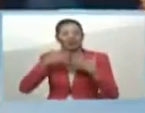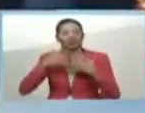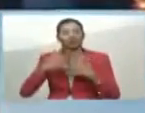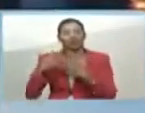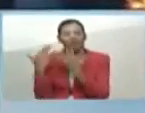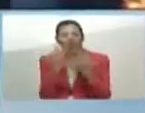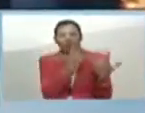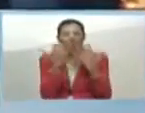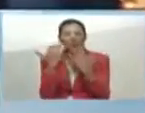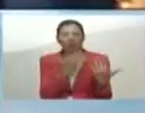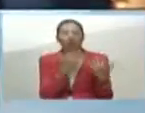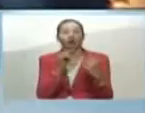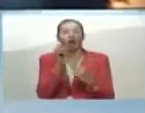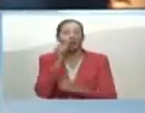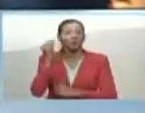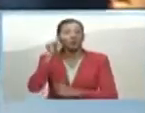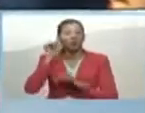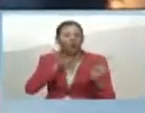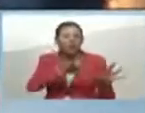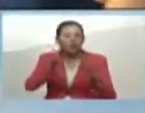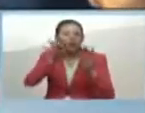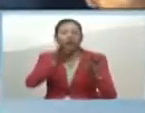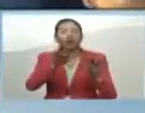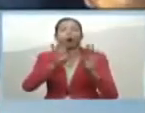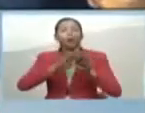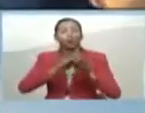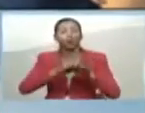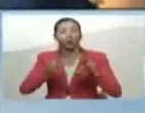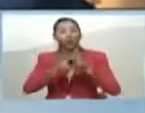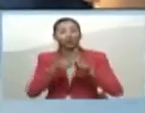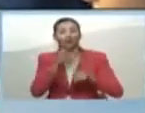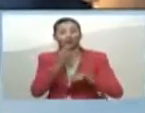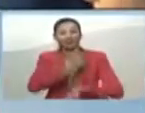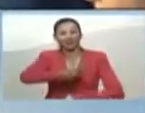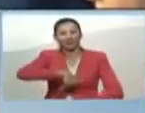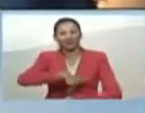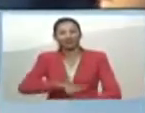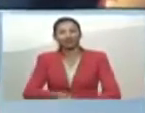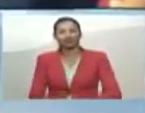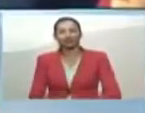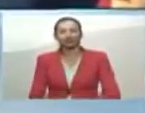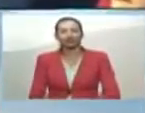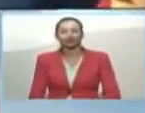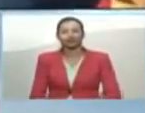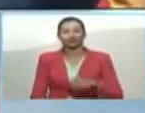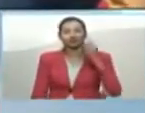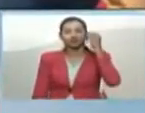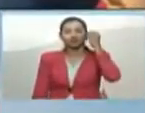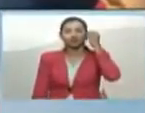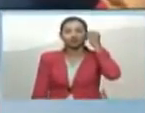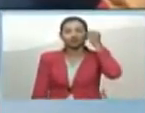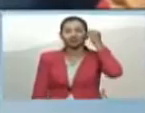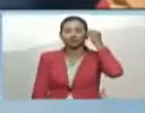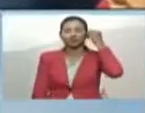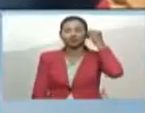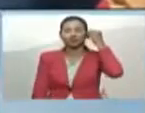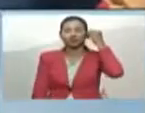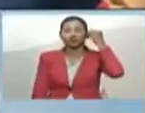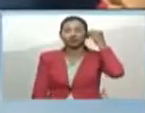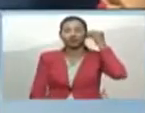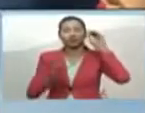la psiquis del venezolano, porque como lo decía el presidente, la formación en materia